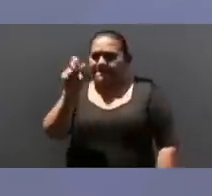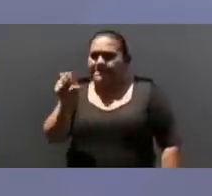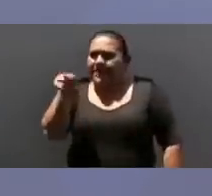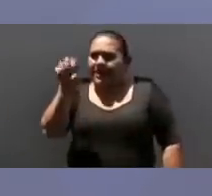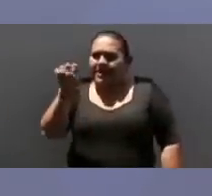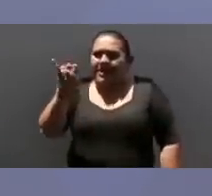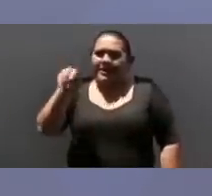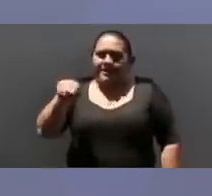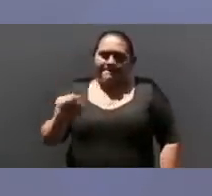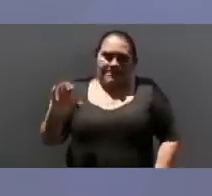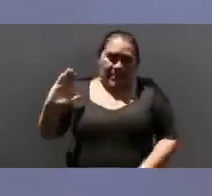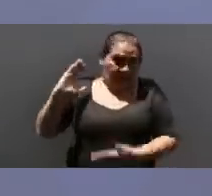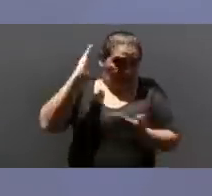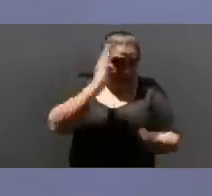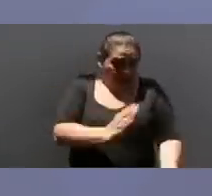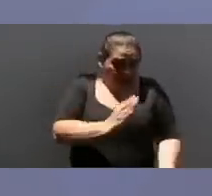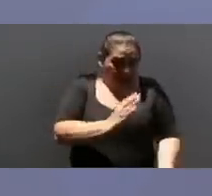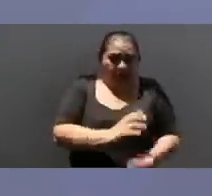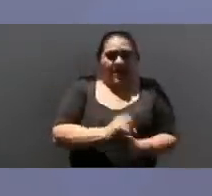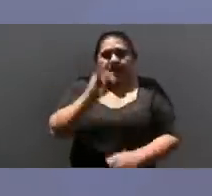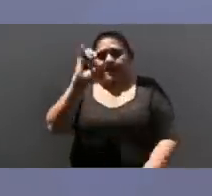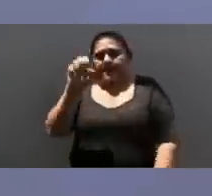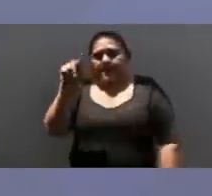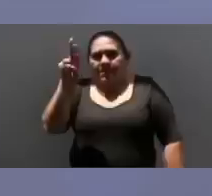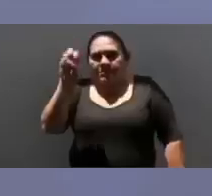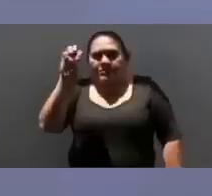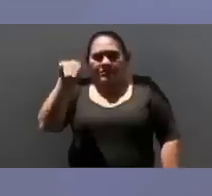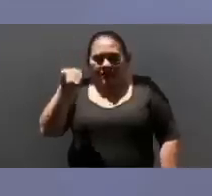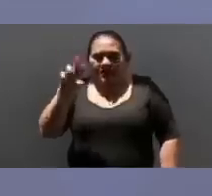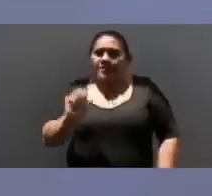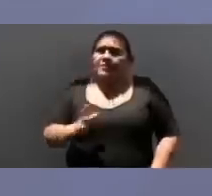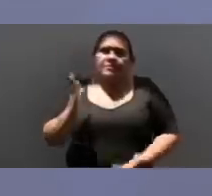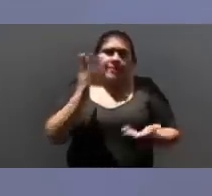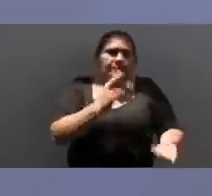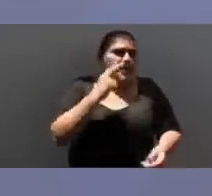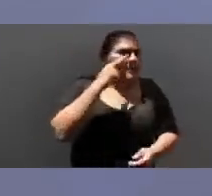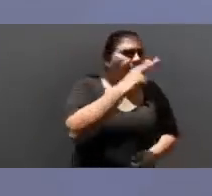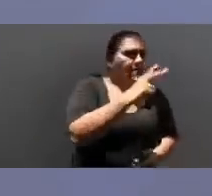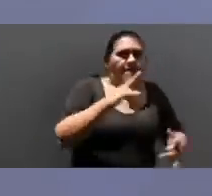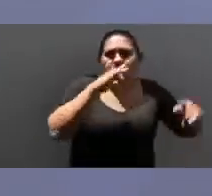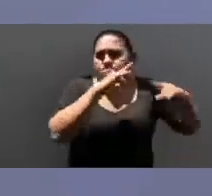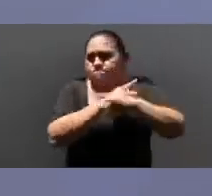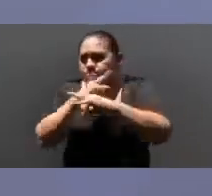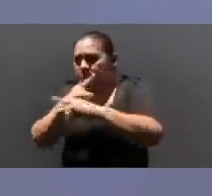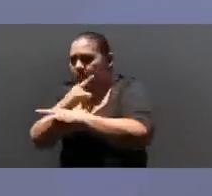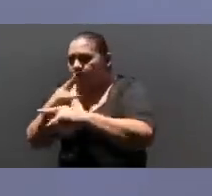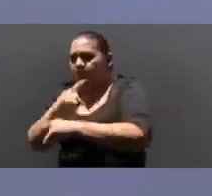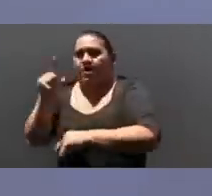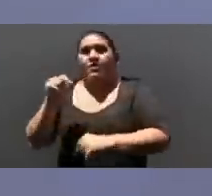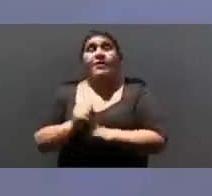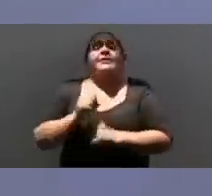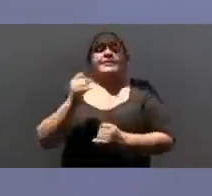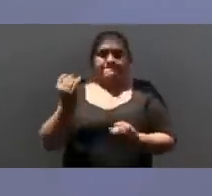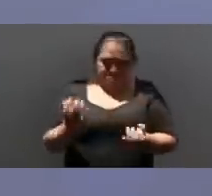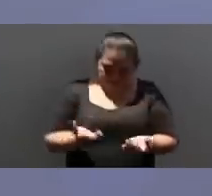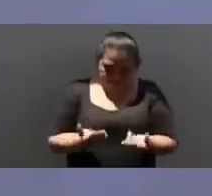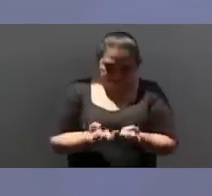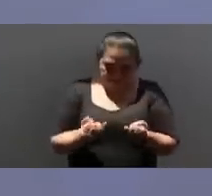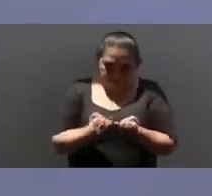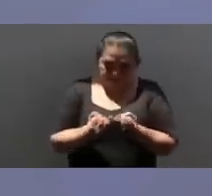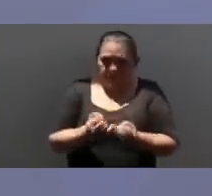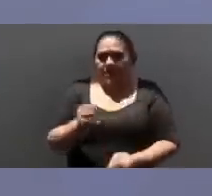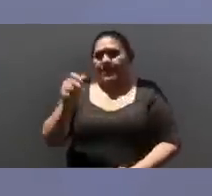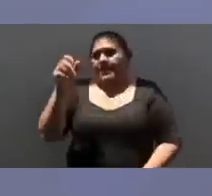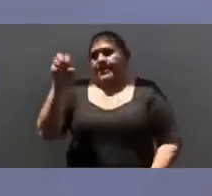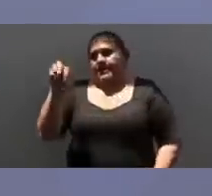el Yetram, también van a llegar el Vaivén que están viendo en Periférico, en el circuito metropolitano. Y la buena